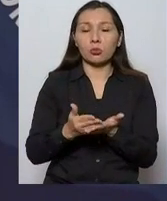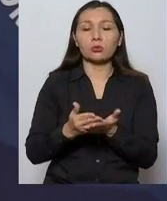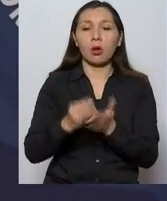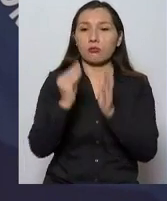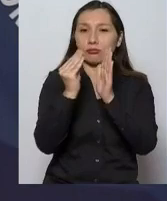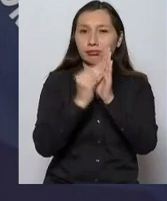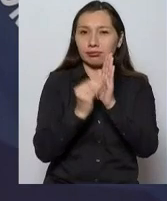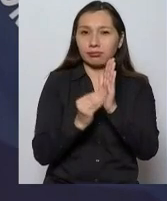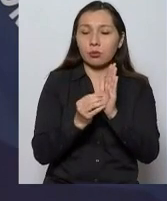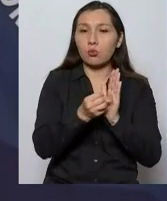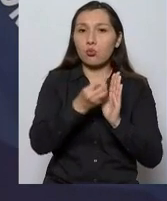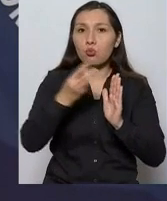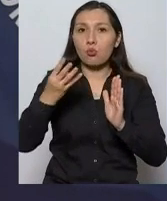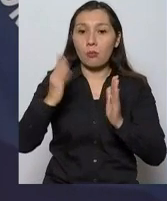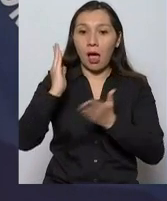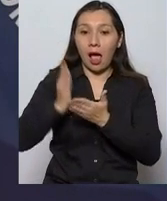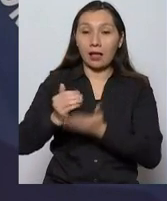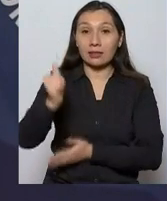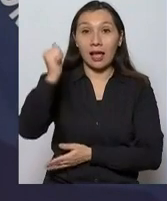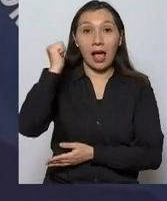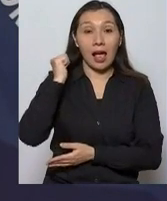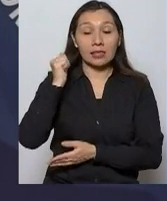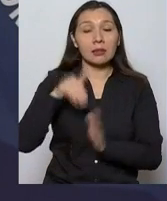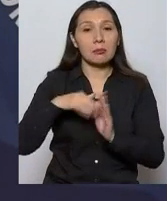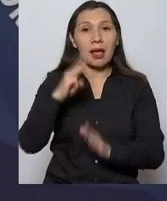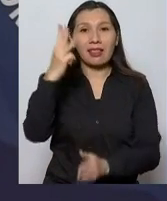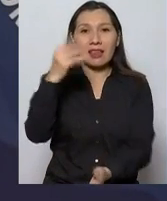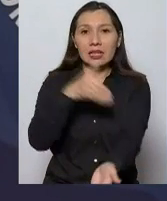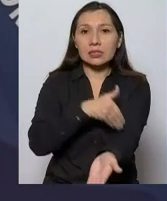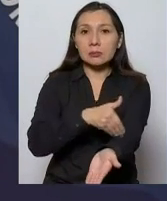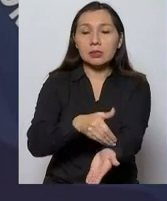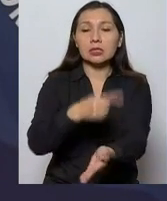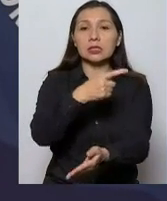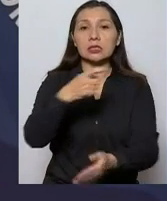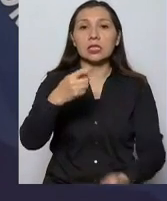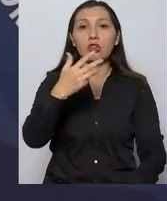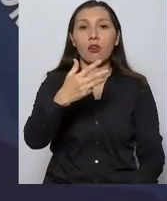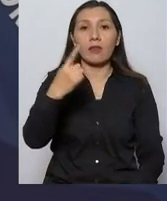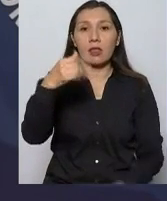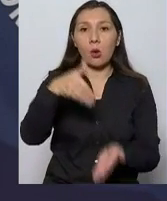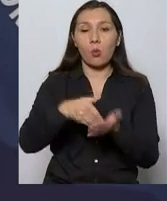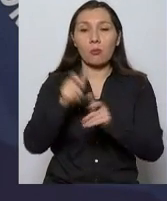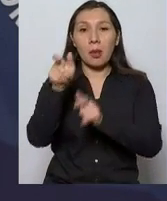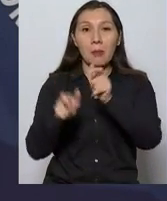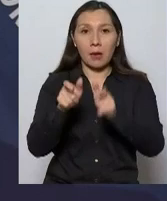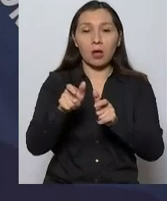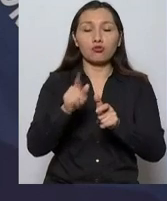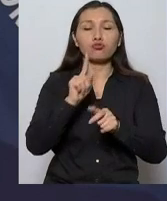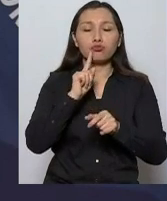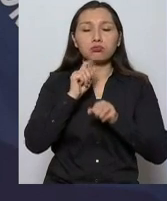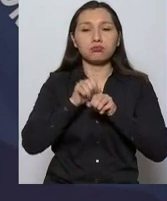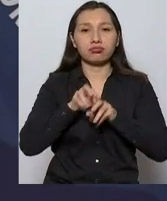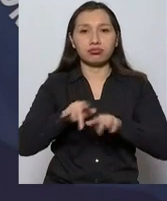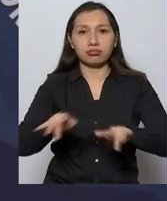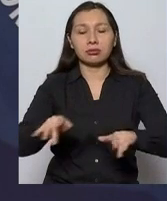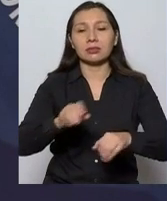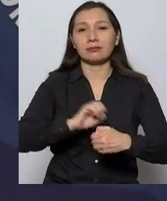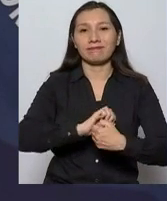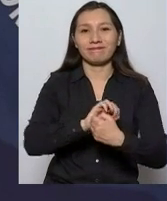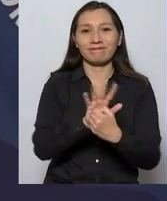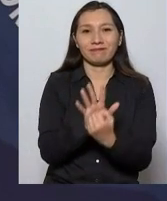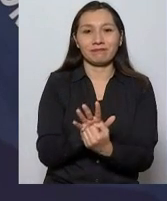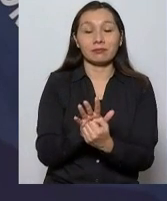han registrado hasta el día de ayer más de 3.191.000 personas contagiadas por